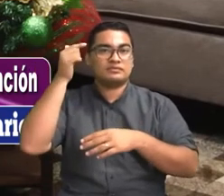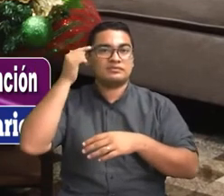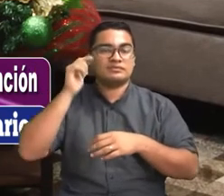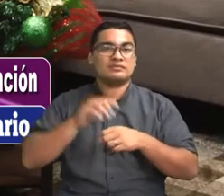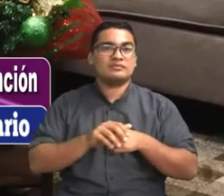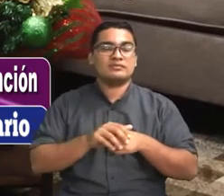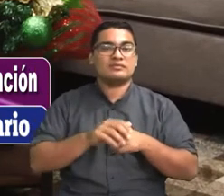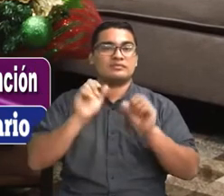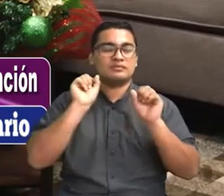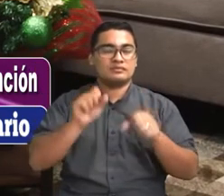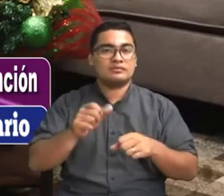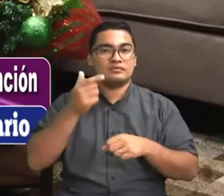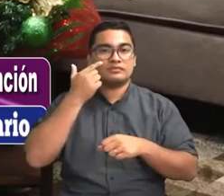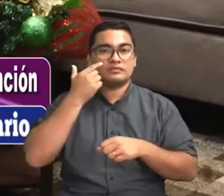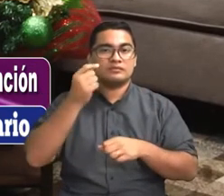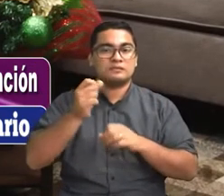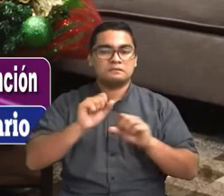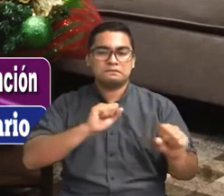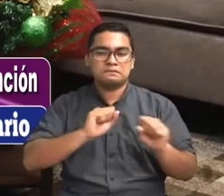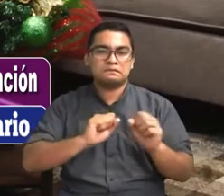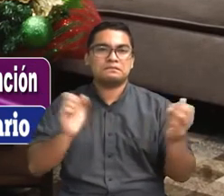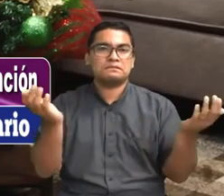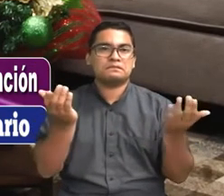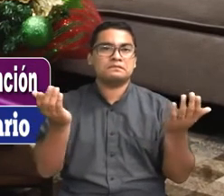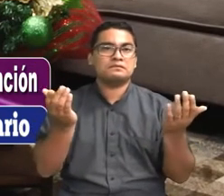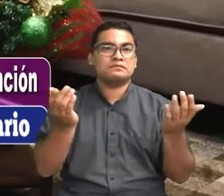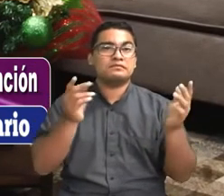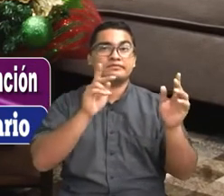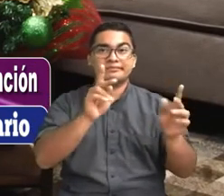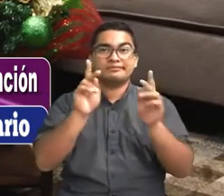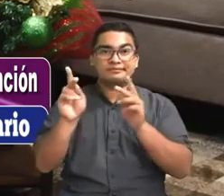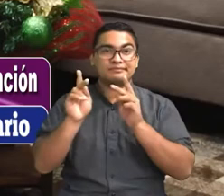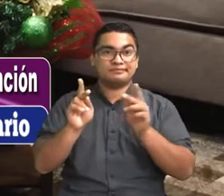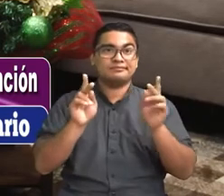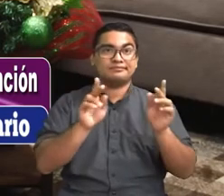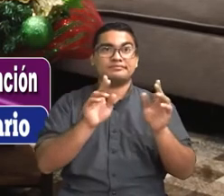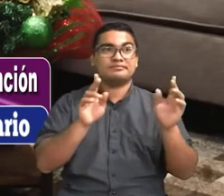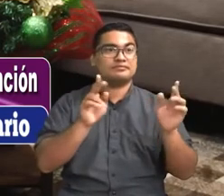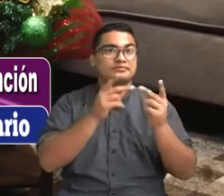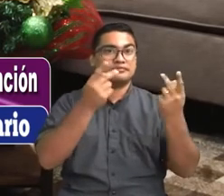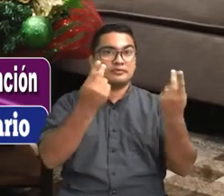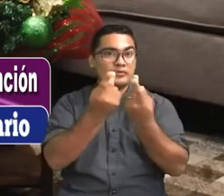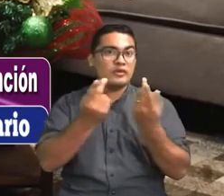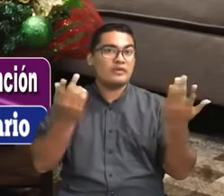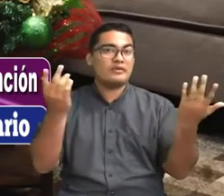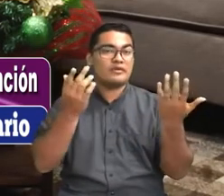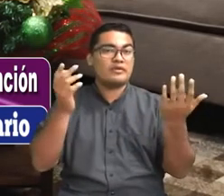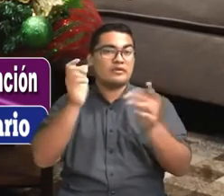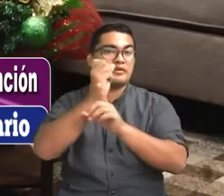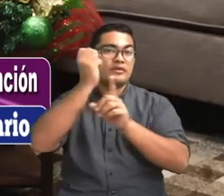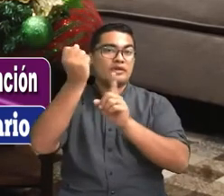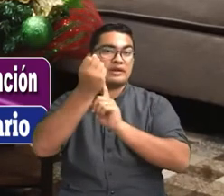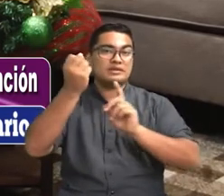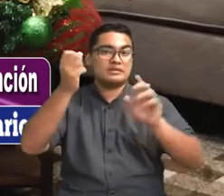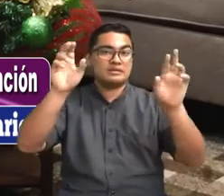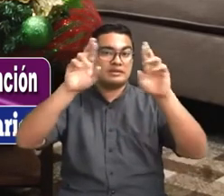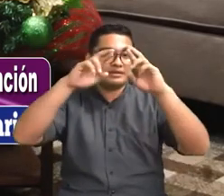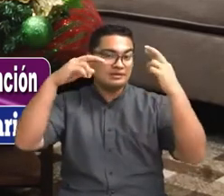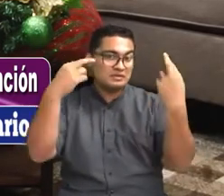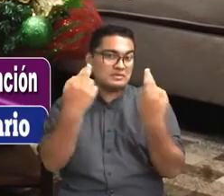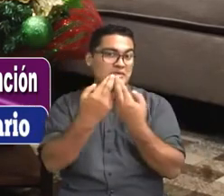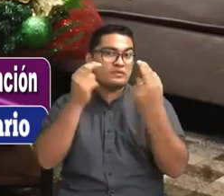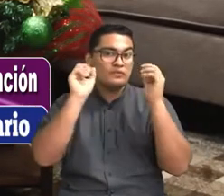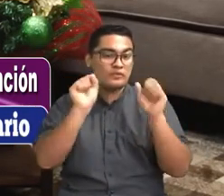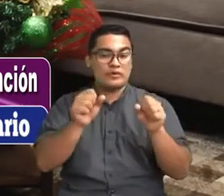Y conocer dentro de esa dinámica que usted plantea, encuentros con la población y demás organizaciones sociales y gubernamentales que procuran también garantizar